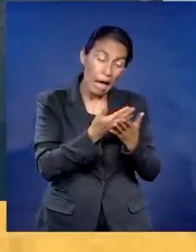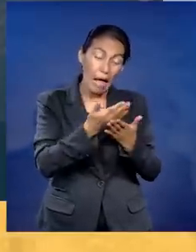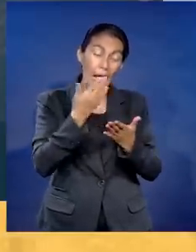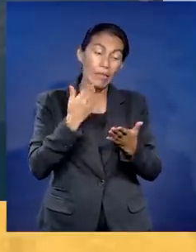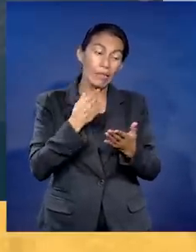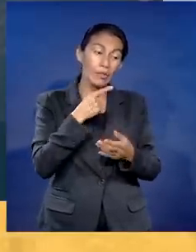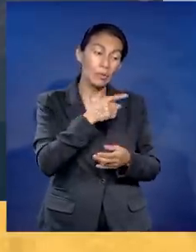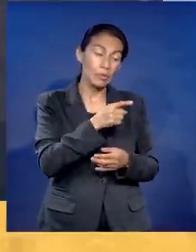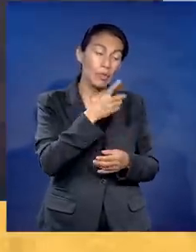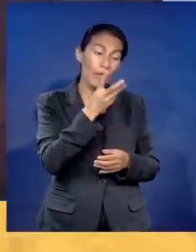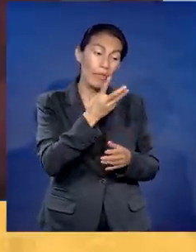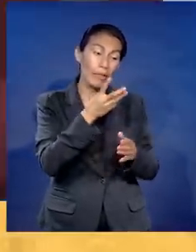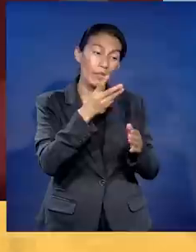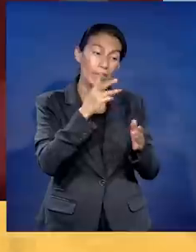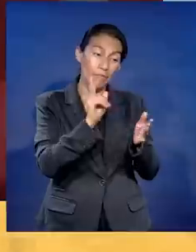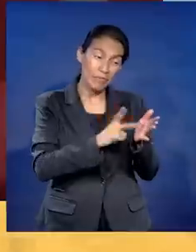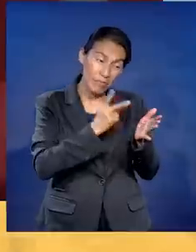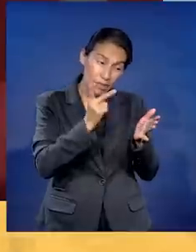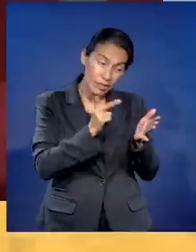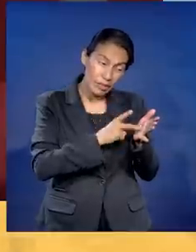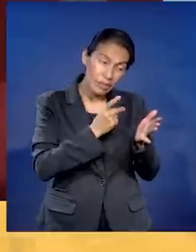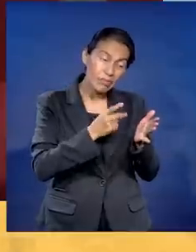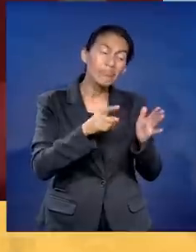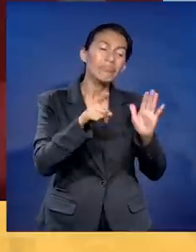Yo me pregunto, ¿será que Pedro